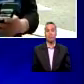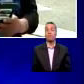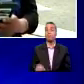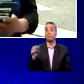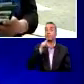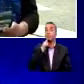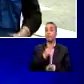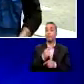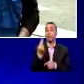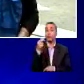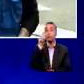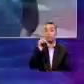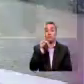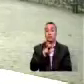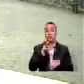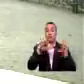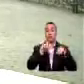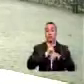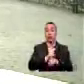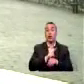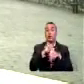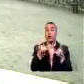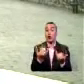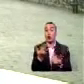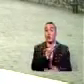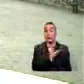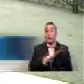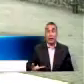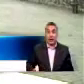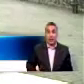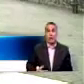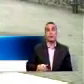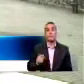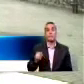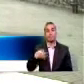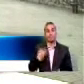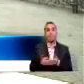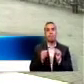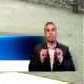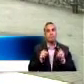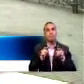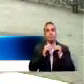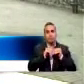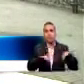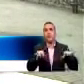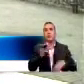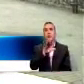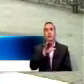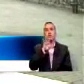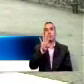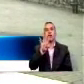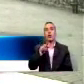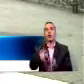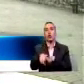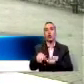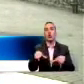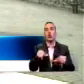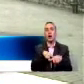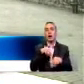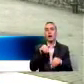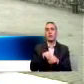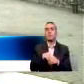Así es, Carlos, son las 12 horas con 38 minutos y justamente el presidente de la República le ha dado esta oportunidad inicialmente a 54